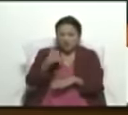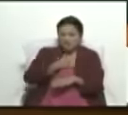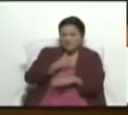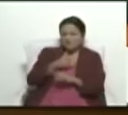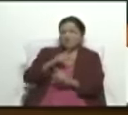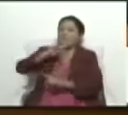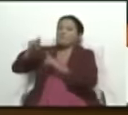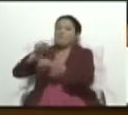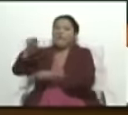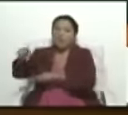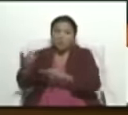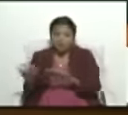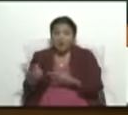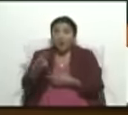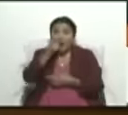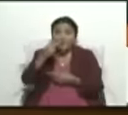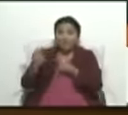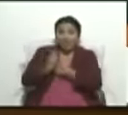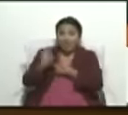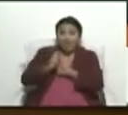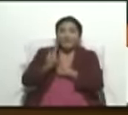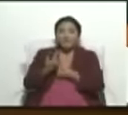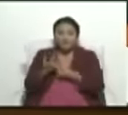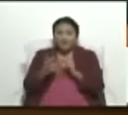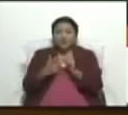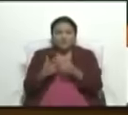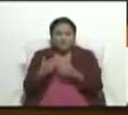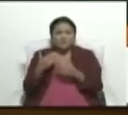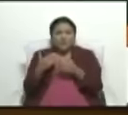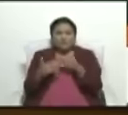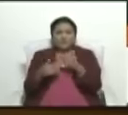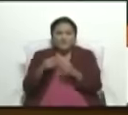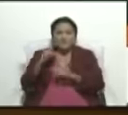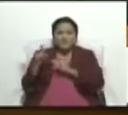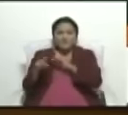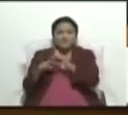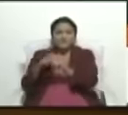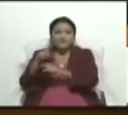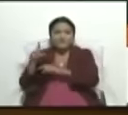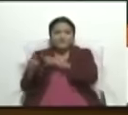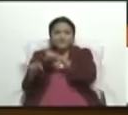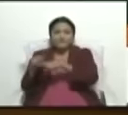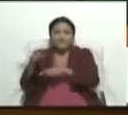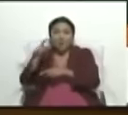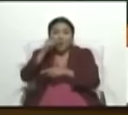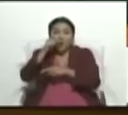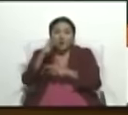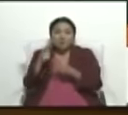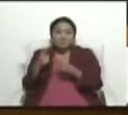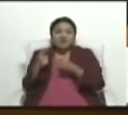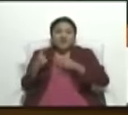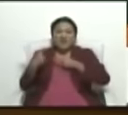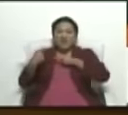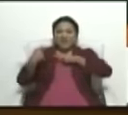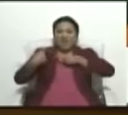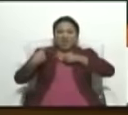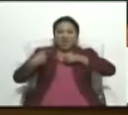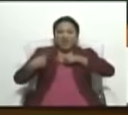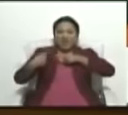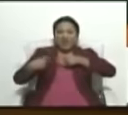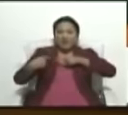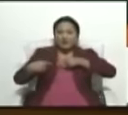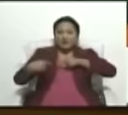esa manera. Obviamente, cuando avancé en el interrogatorio, él se va quebrando, él va